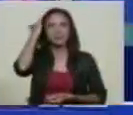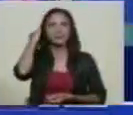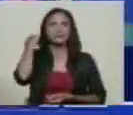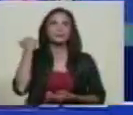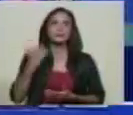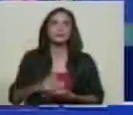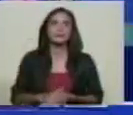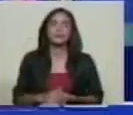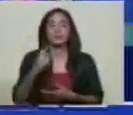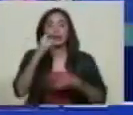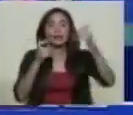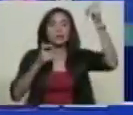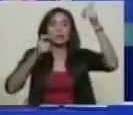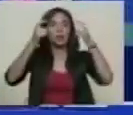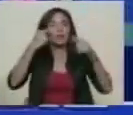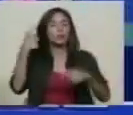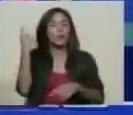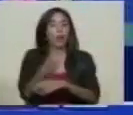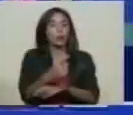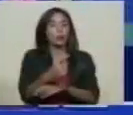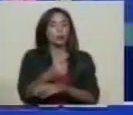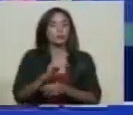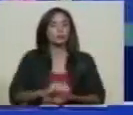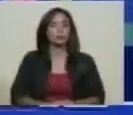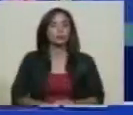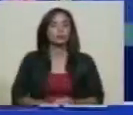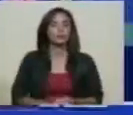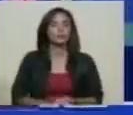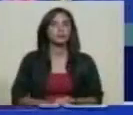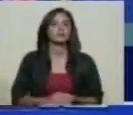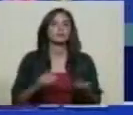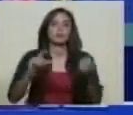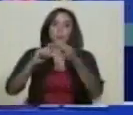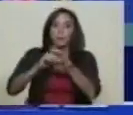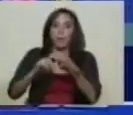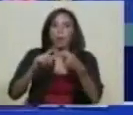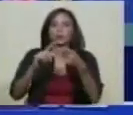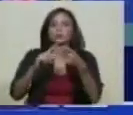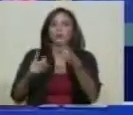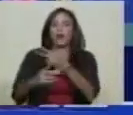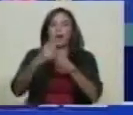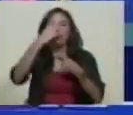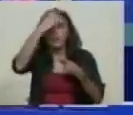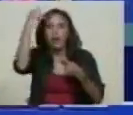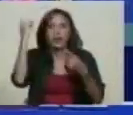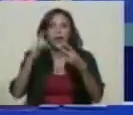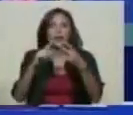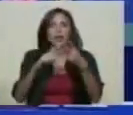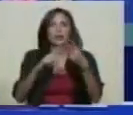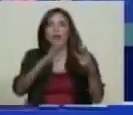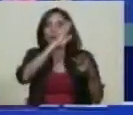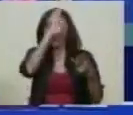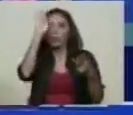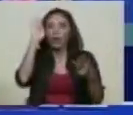Chávez nos dio una orden, Cilia. Taret, Diosdado, Adán,